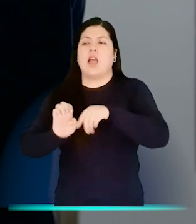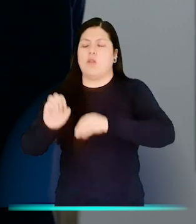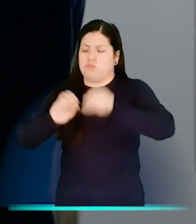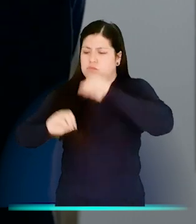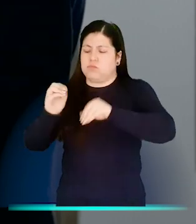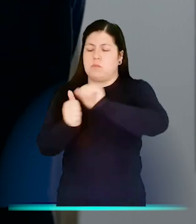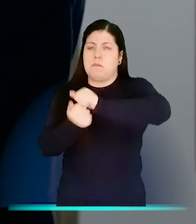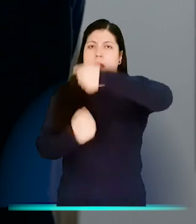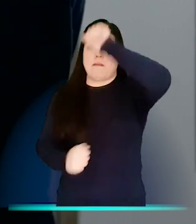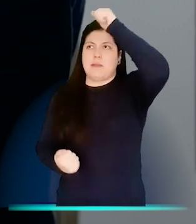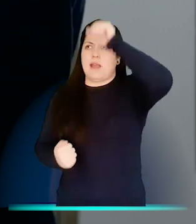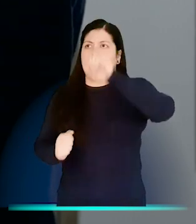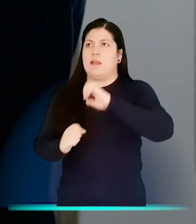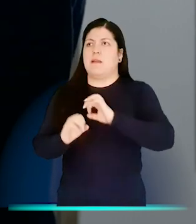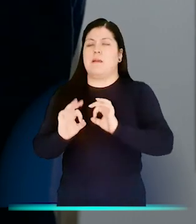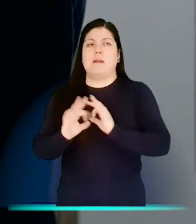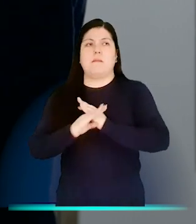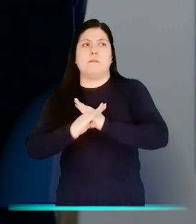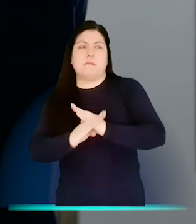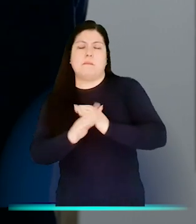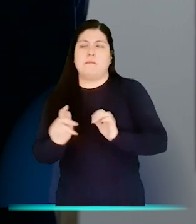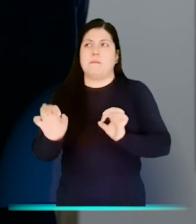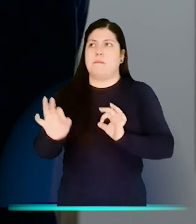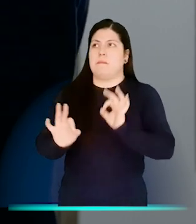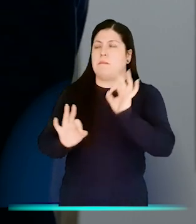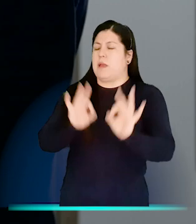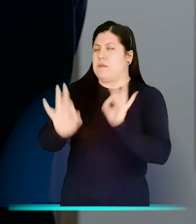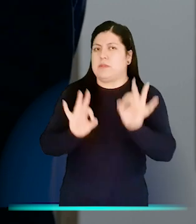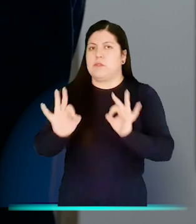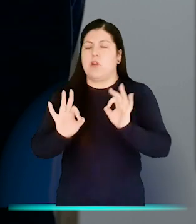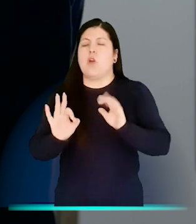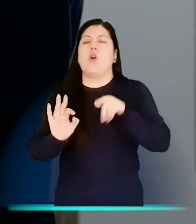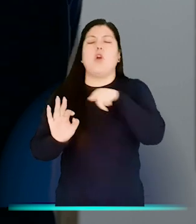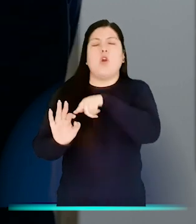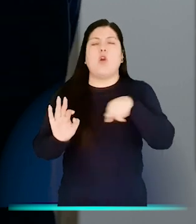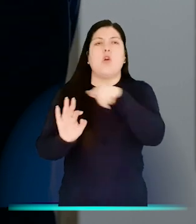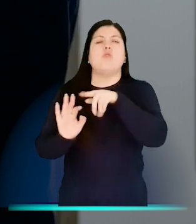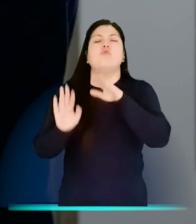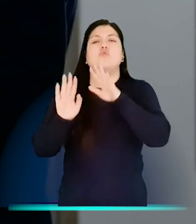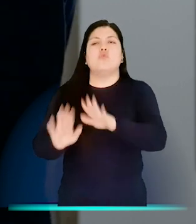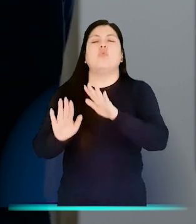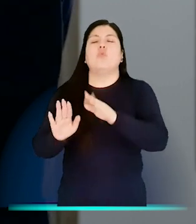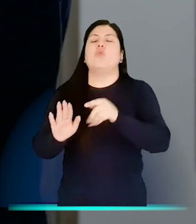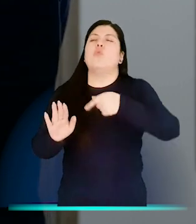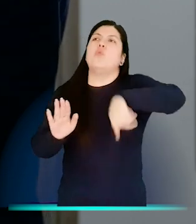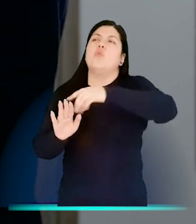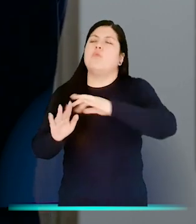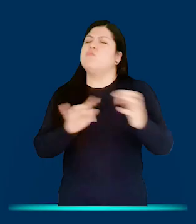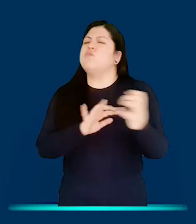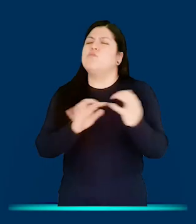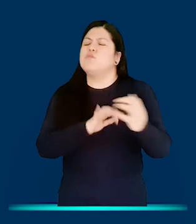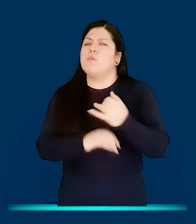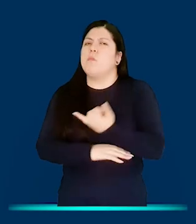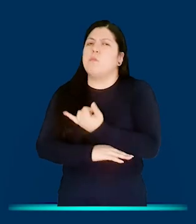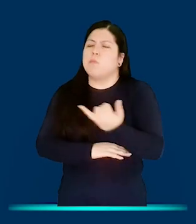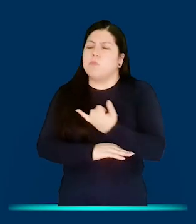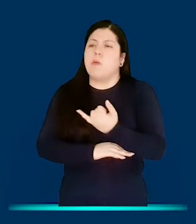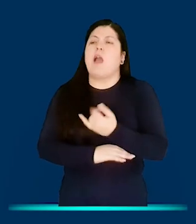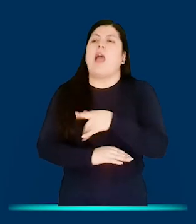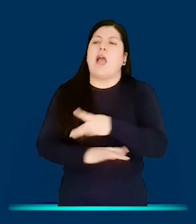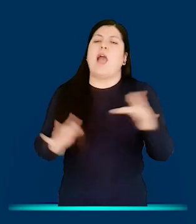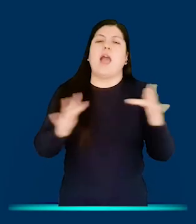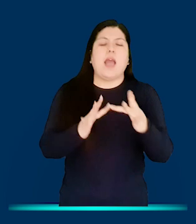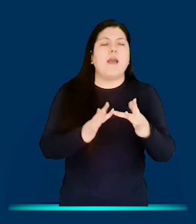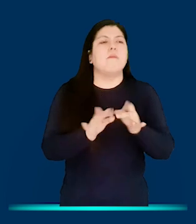y tenemos conocimiento que desde el Ministerio de Defensa se creó un mapa de prevención y seguridad electoral que tiene un enfoque en